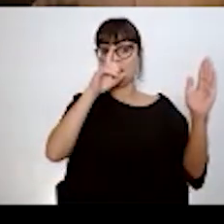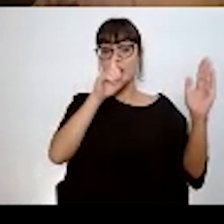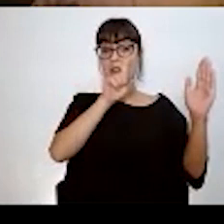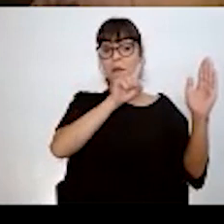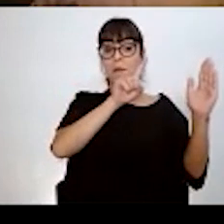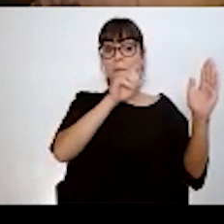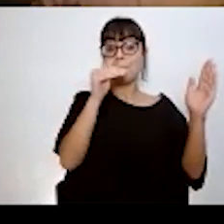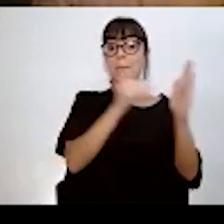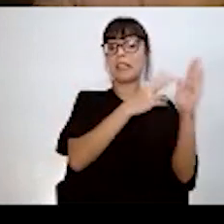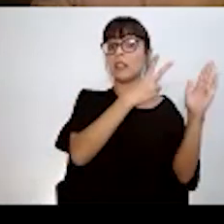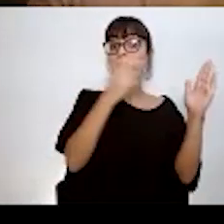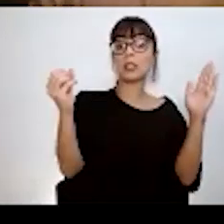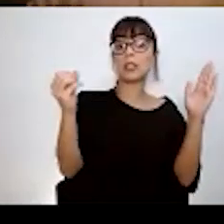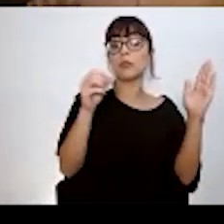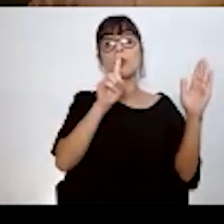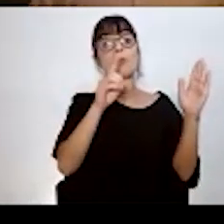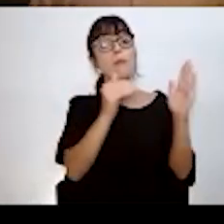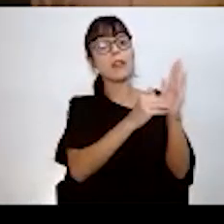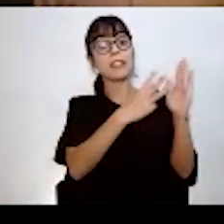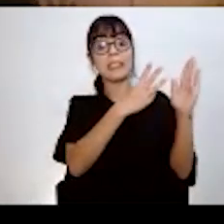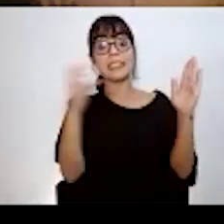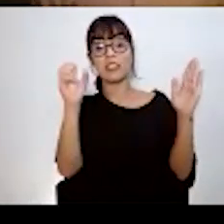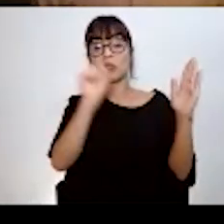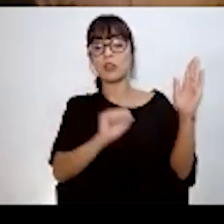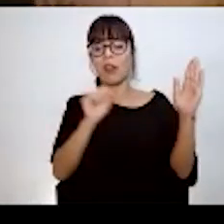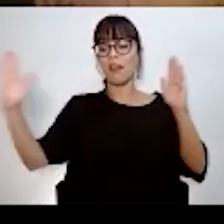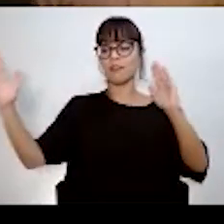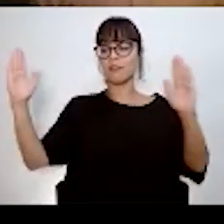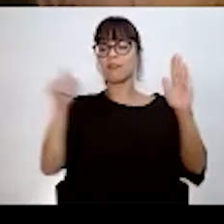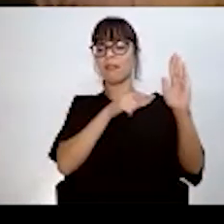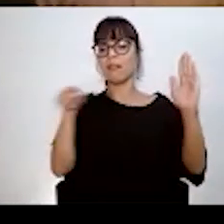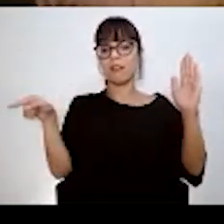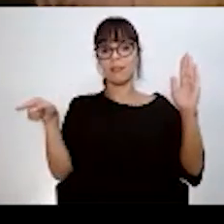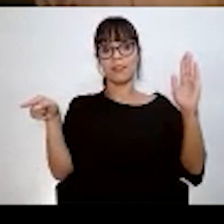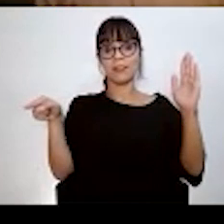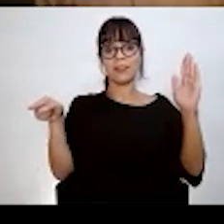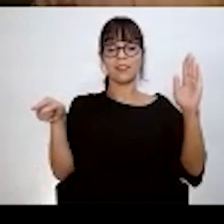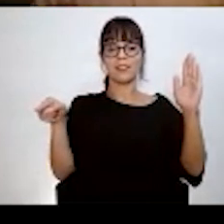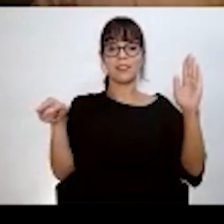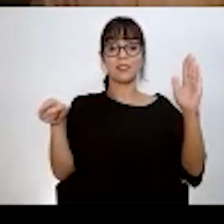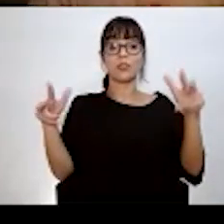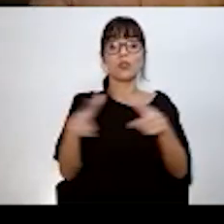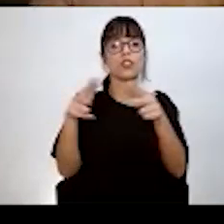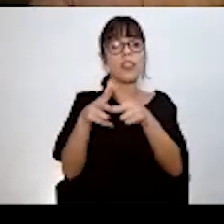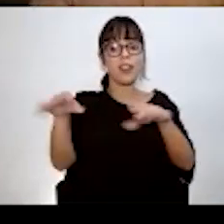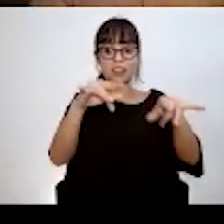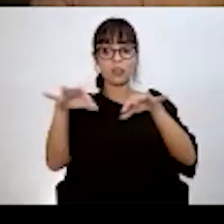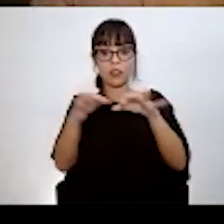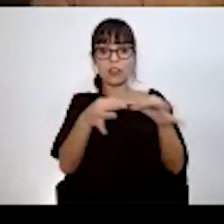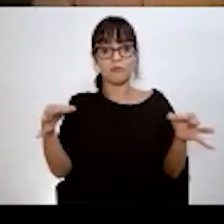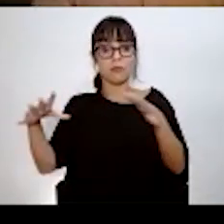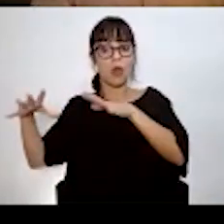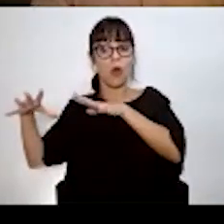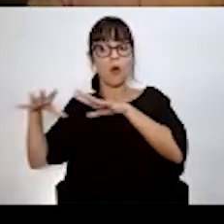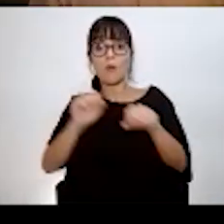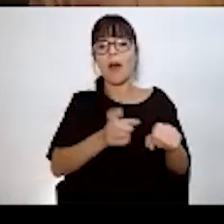1.300 años, cómo fue la dinámica de población, cómo fue la dinámica social de ocupación de este territorio y qué cantidad